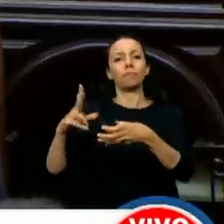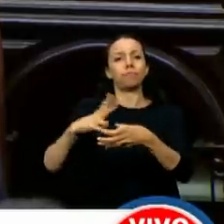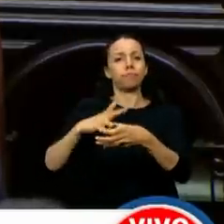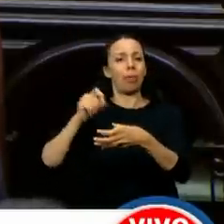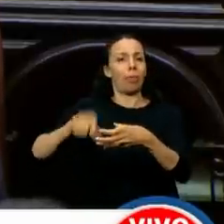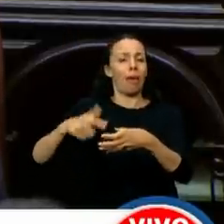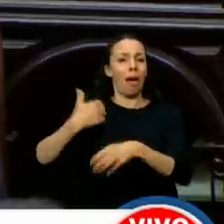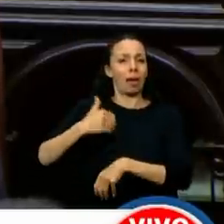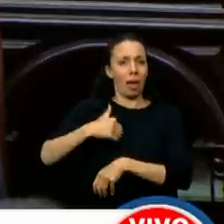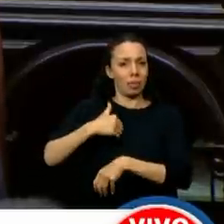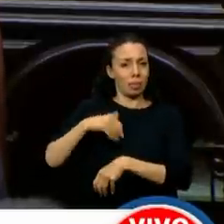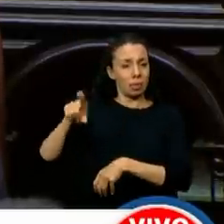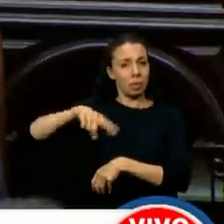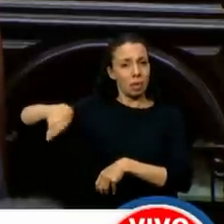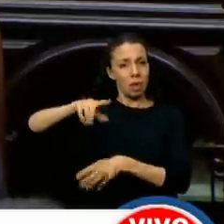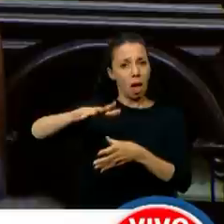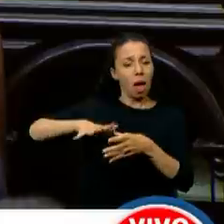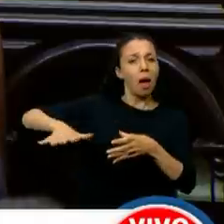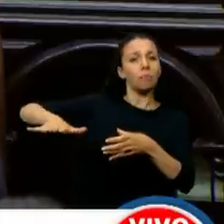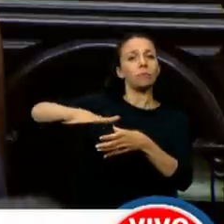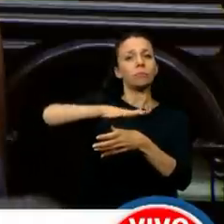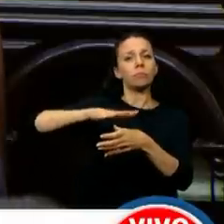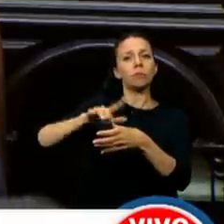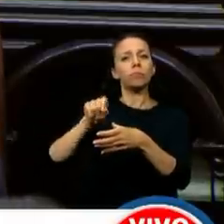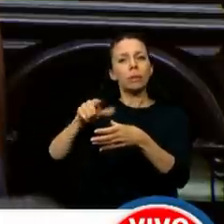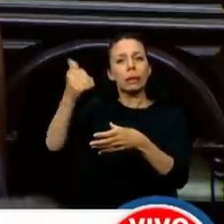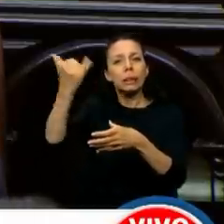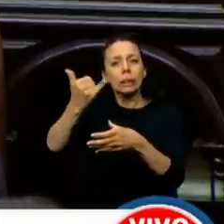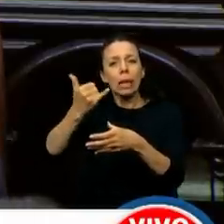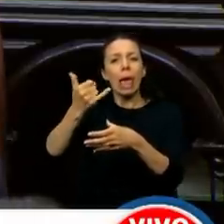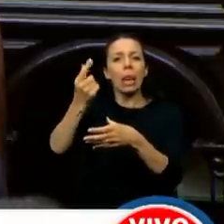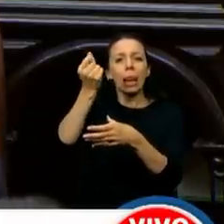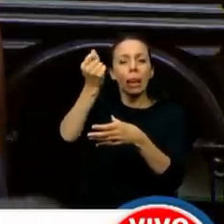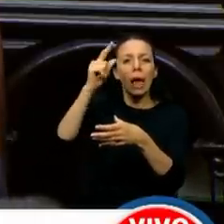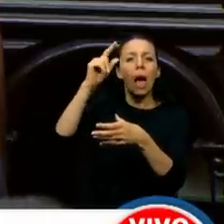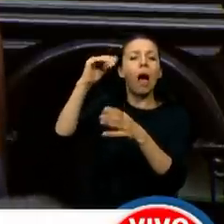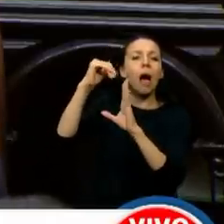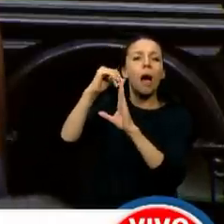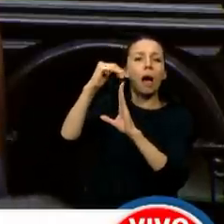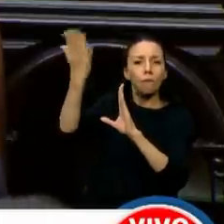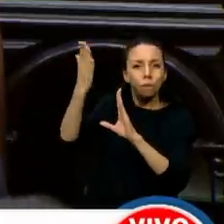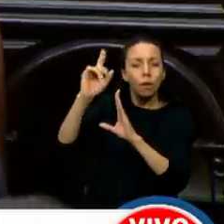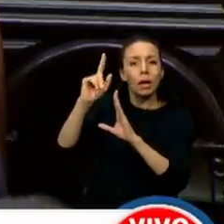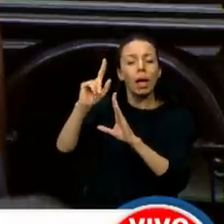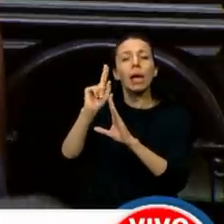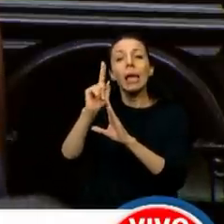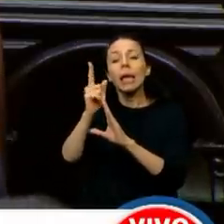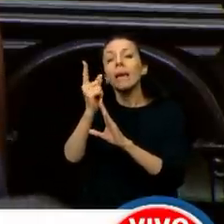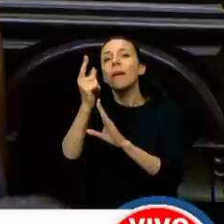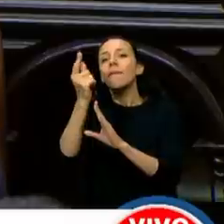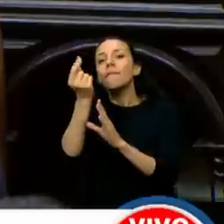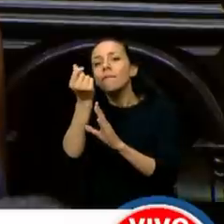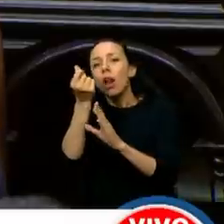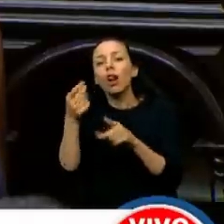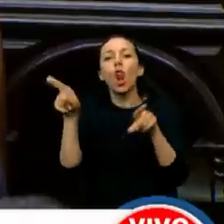argentina tienen activos externos que equivalen a 8 meses la deuda que el